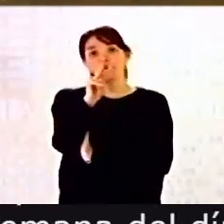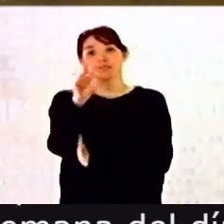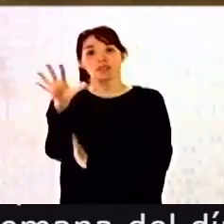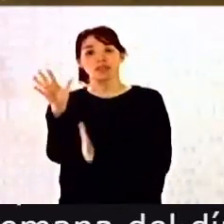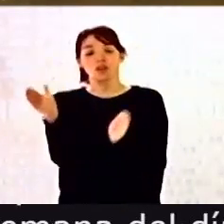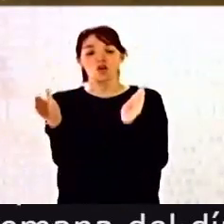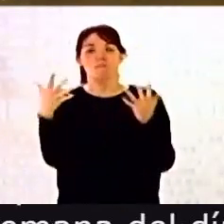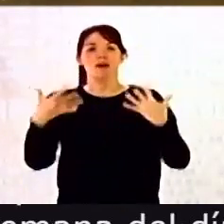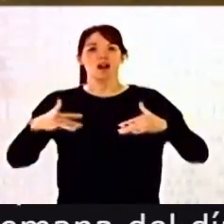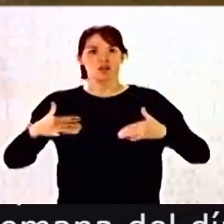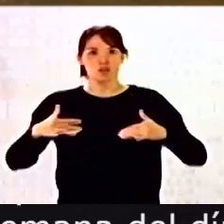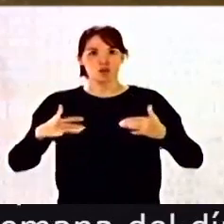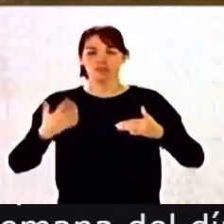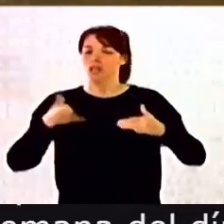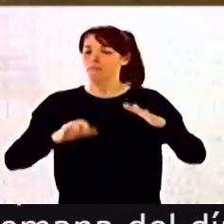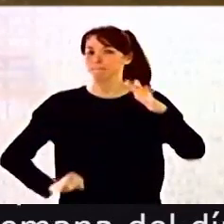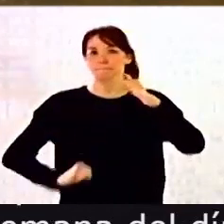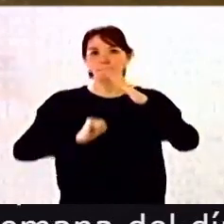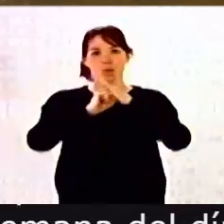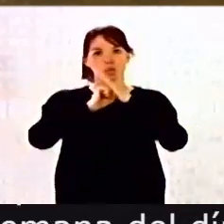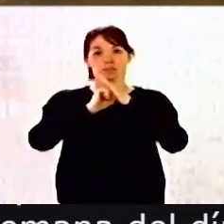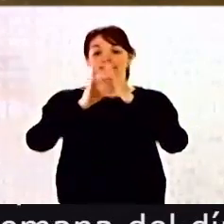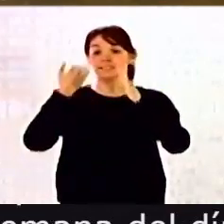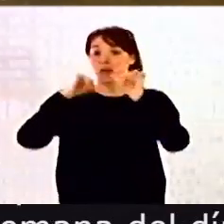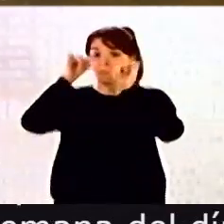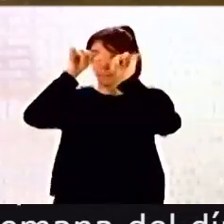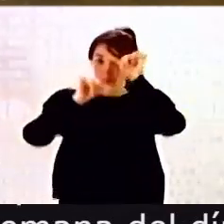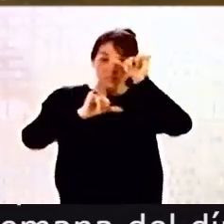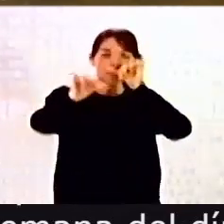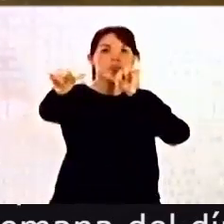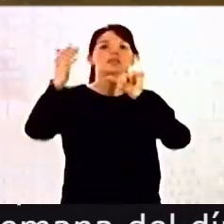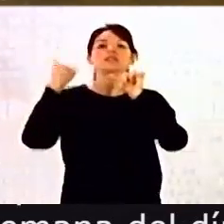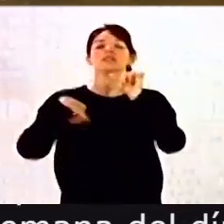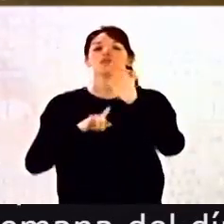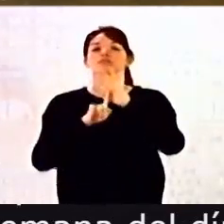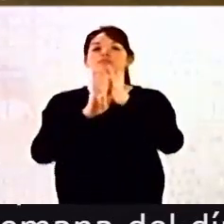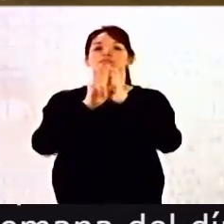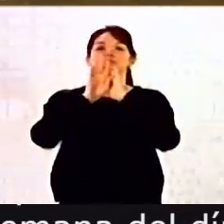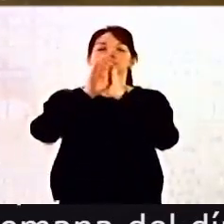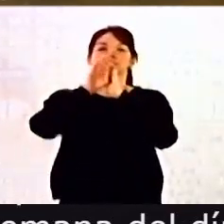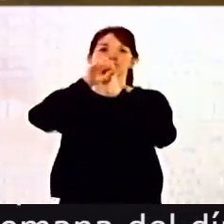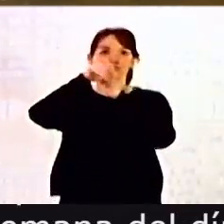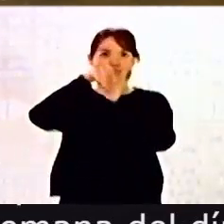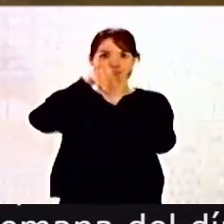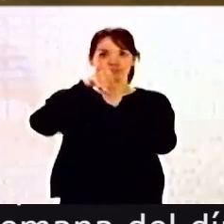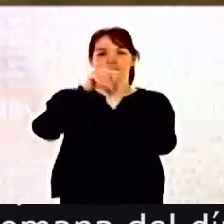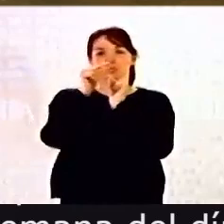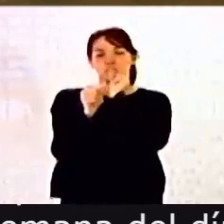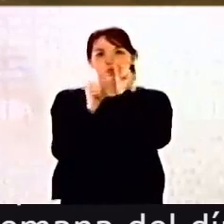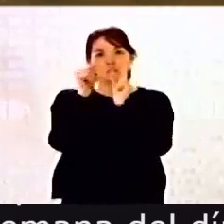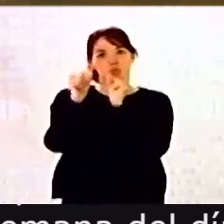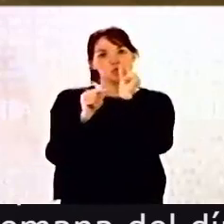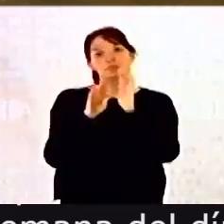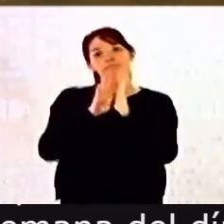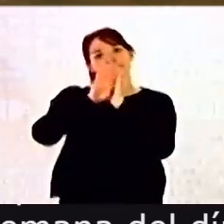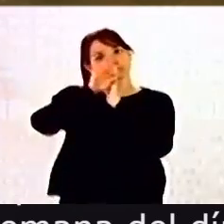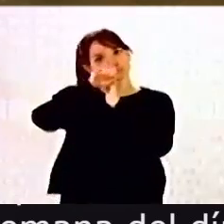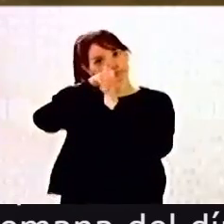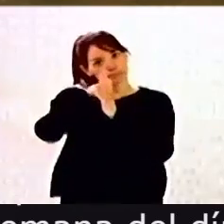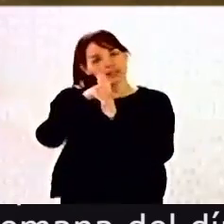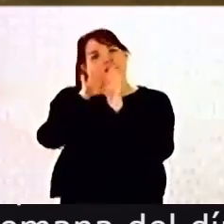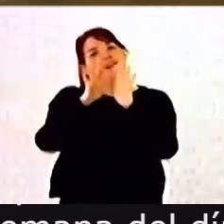de marzo. Y a partir de ese momento tenemos una tendencia de disminución progresiva,